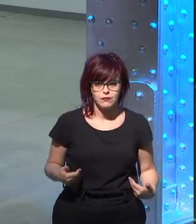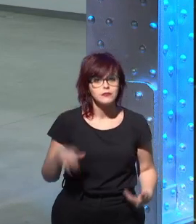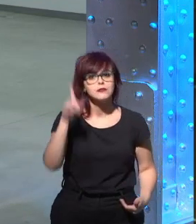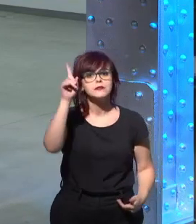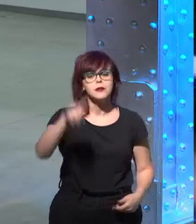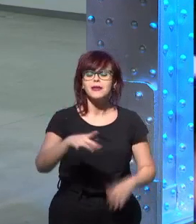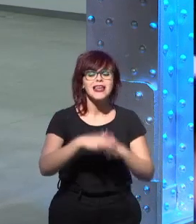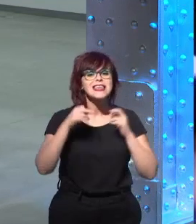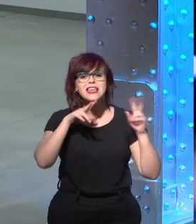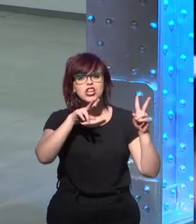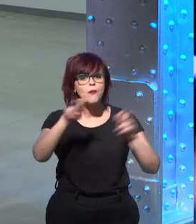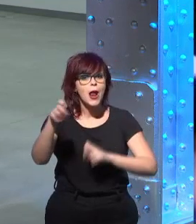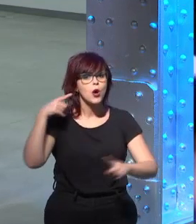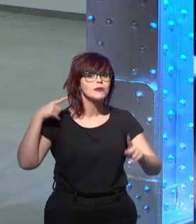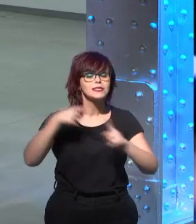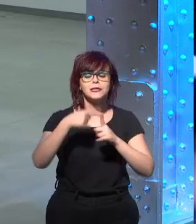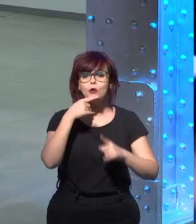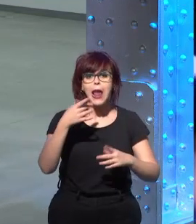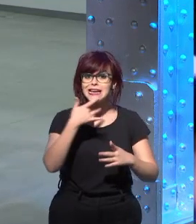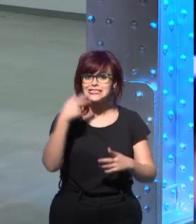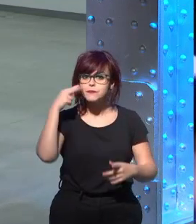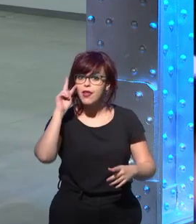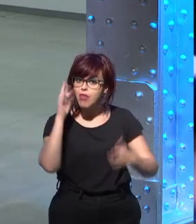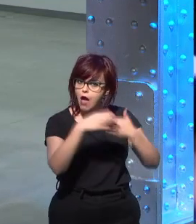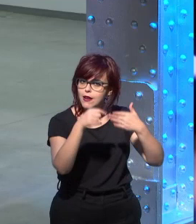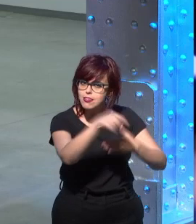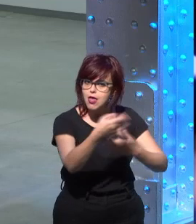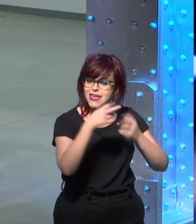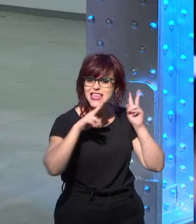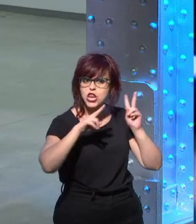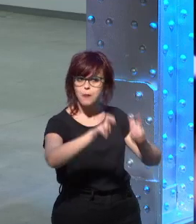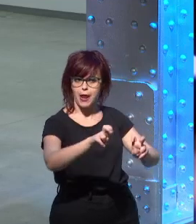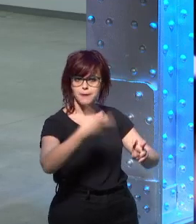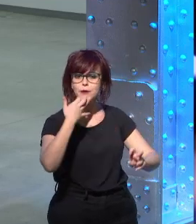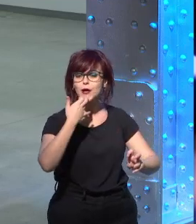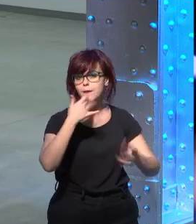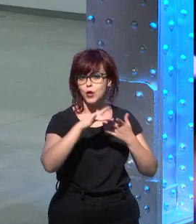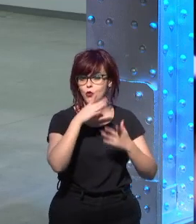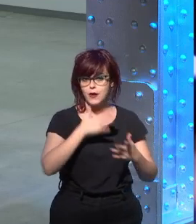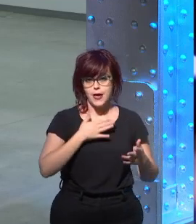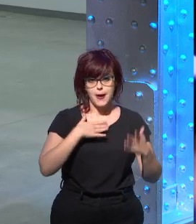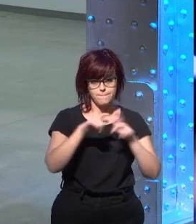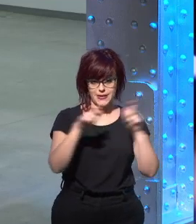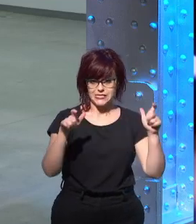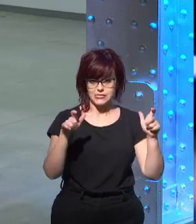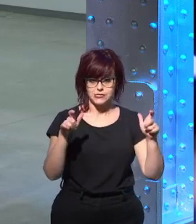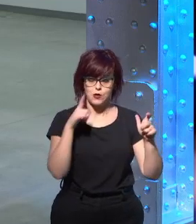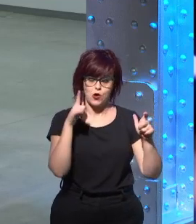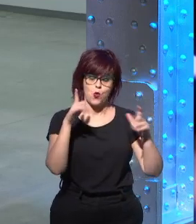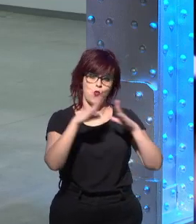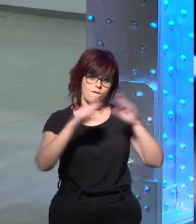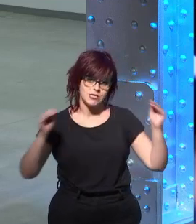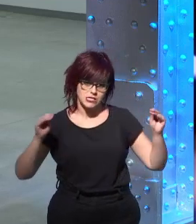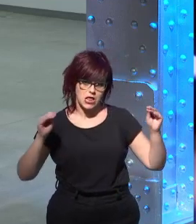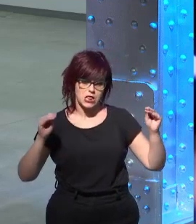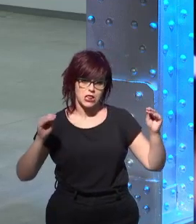Hay que innovar para mejorar la experiencia del cliente. Y os pongo un ejemplo de nuestra propia universidad. No